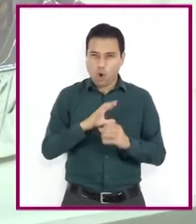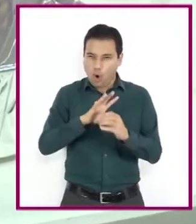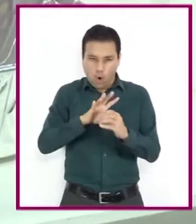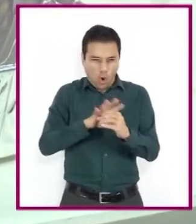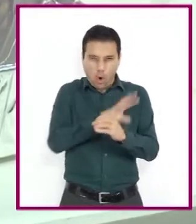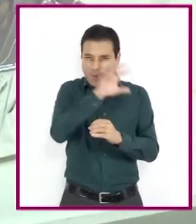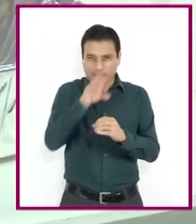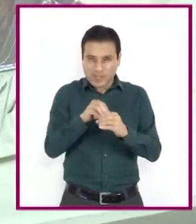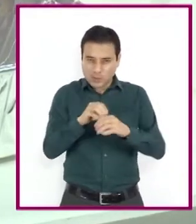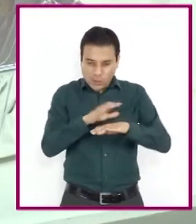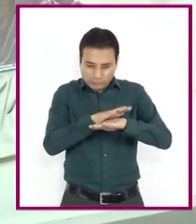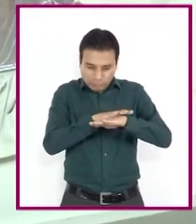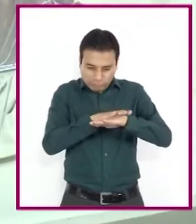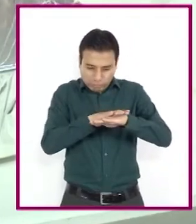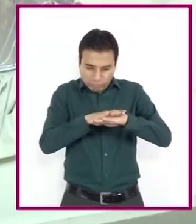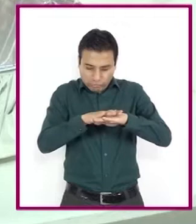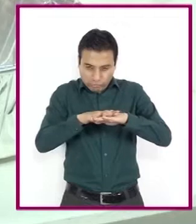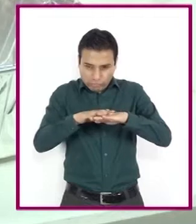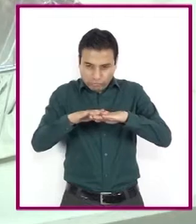nuestro filete,